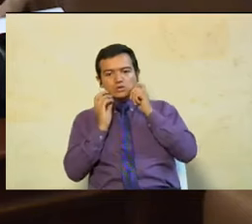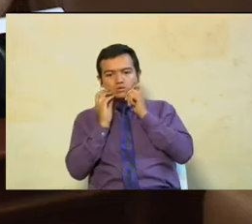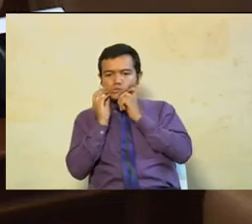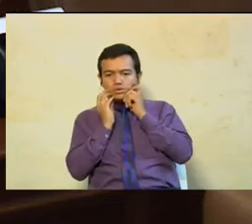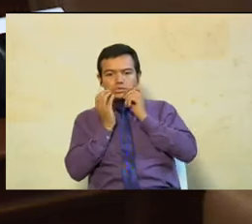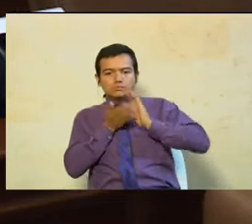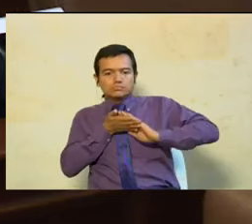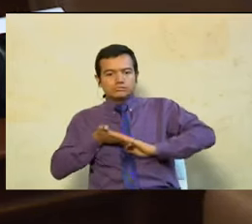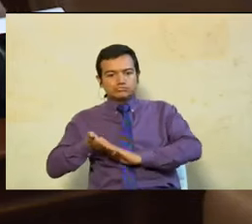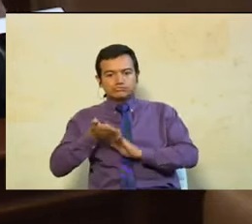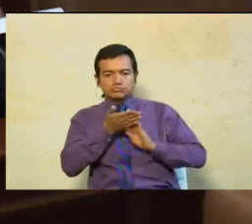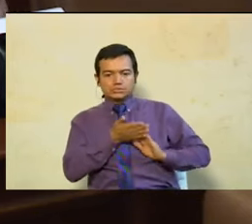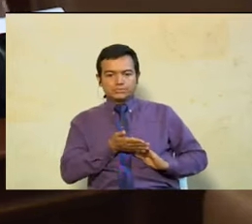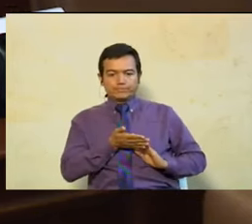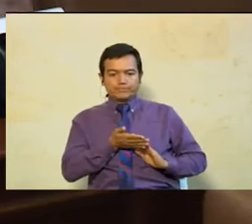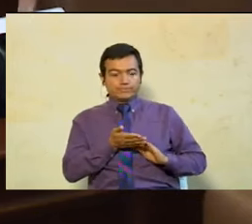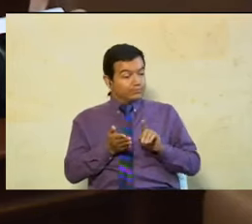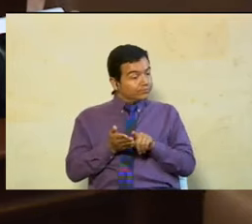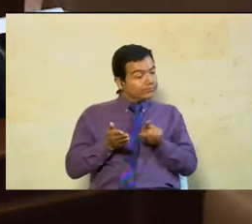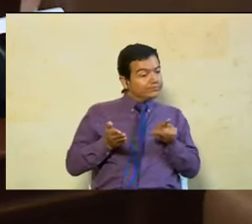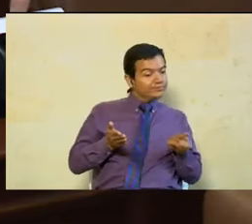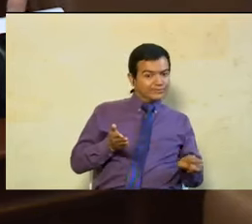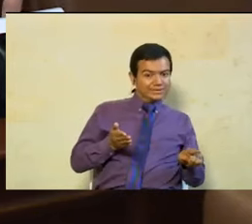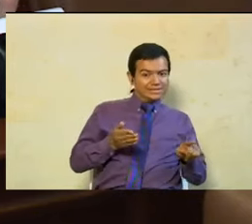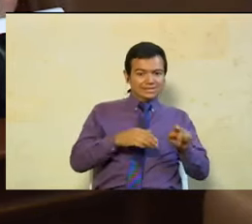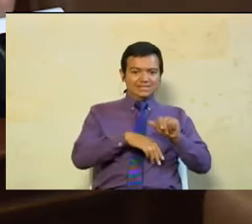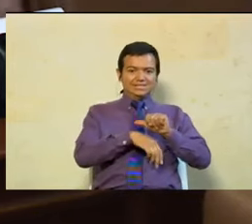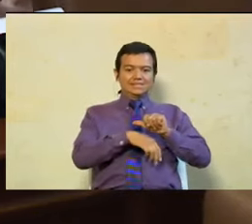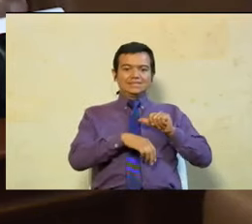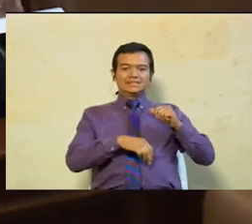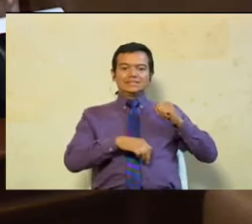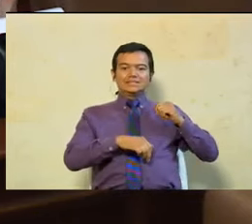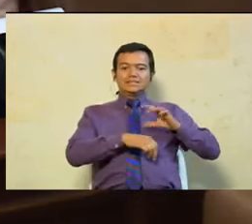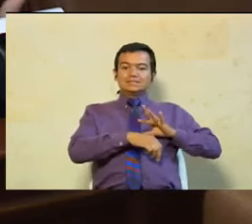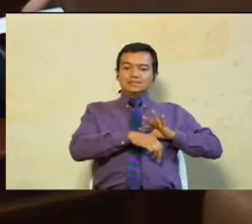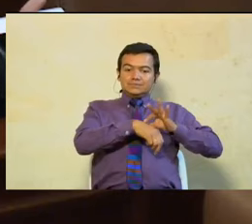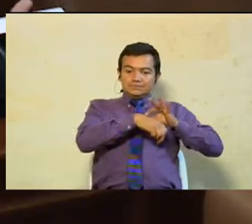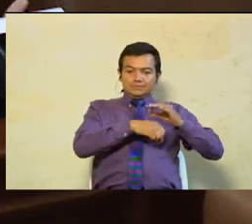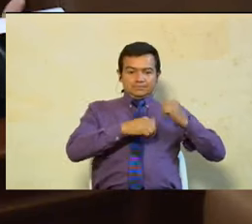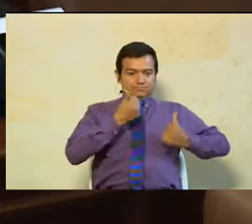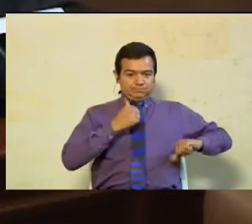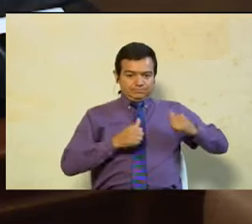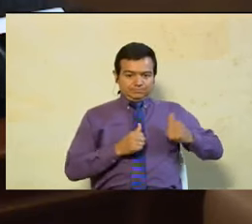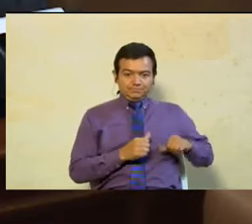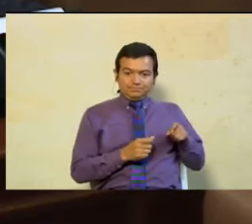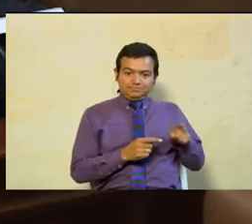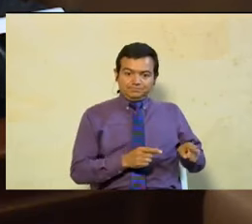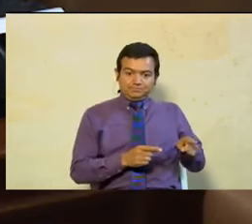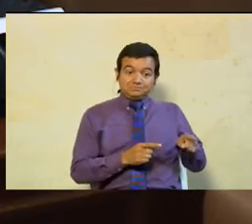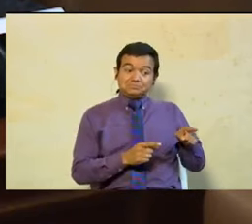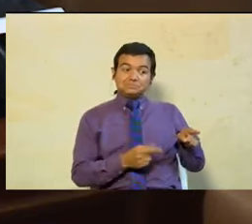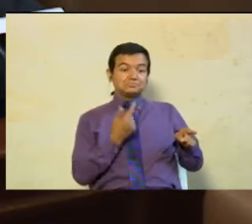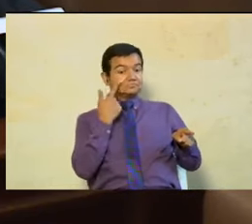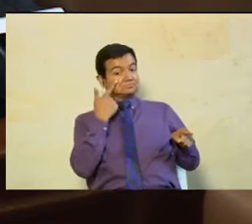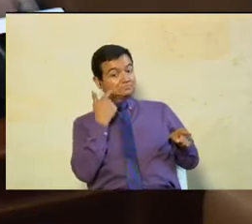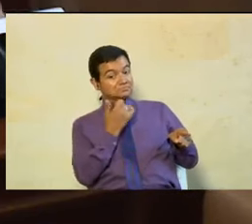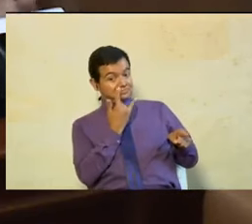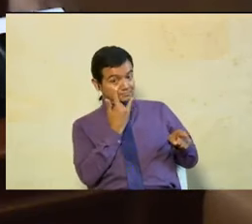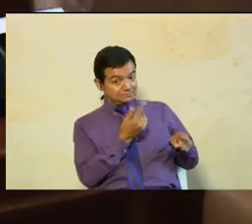esteticistas tienen un terreno muy amplio Y que además es interesante